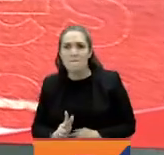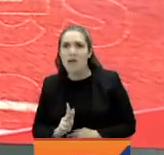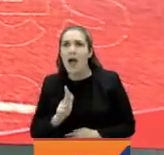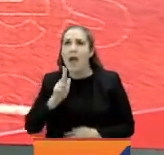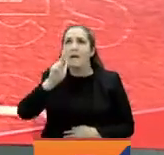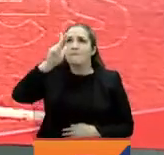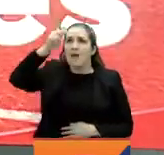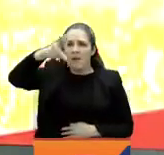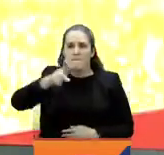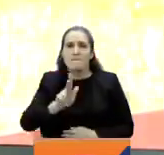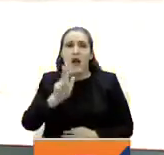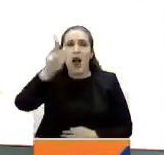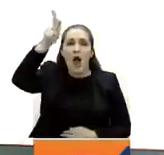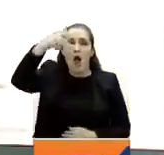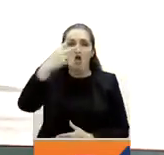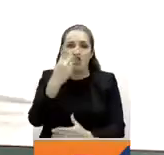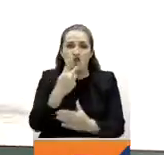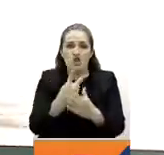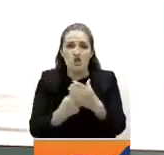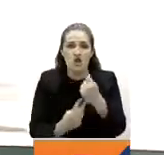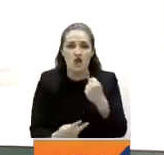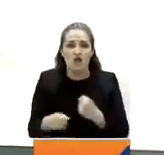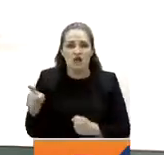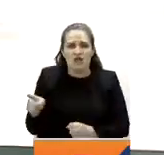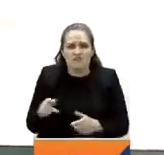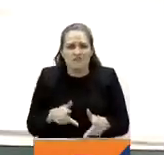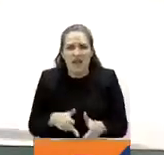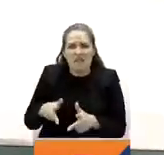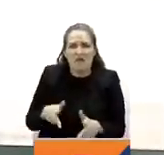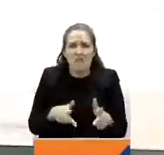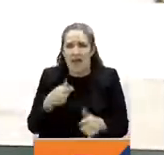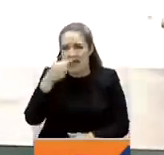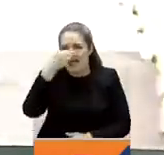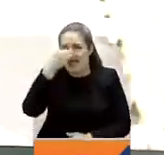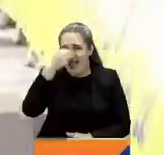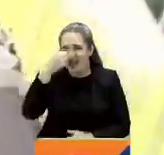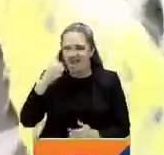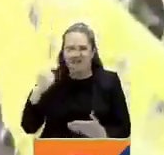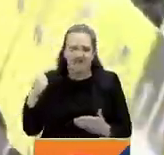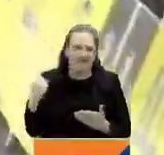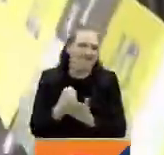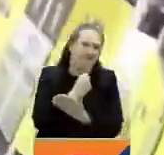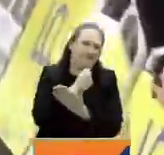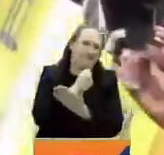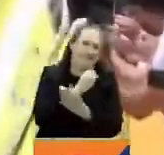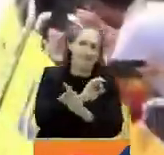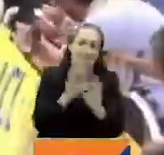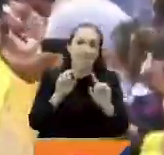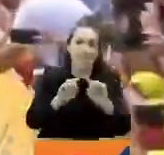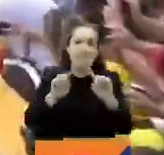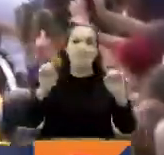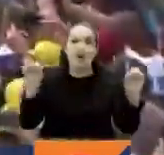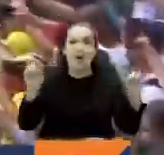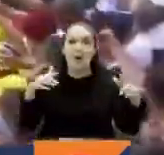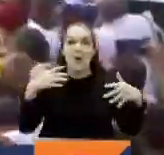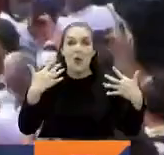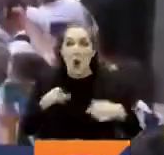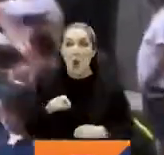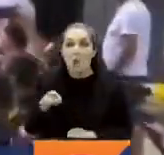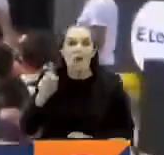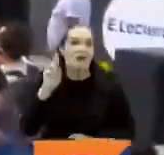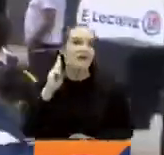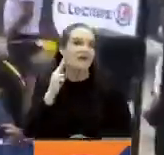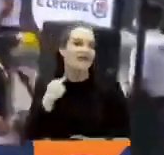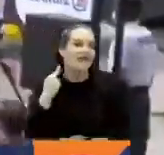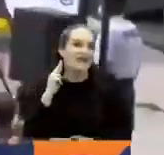Mont Ventoux. El anuncio de ataque de Nairo Quintana infortunadamente no se consolidó, pero lo que sí se consolidó fue la presencia de